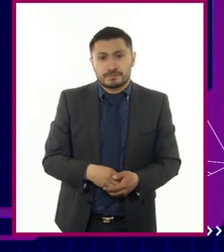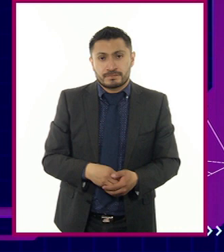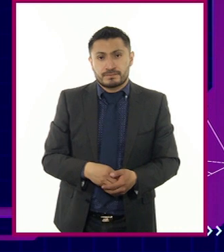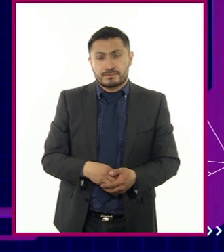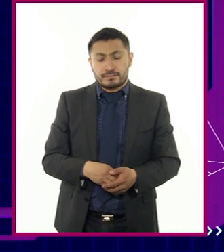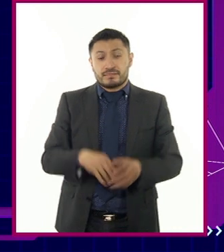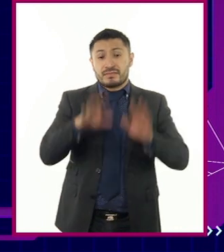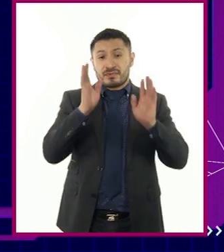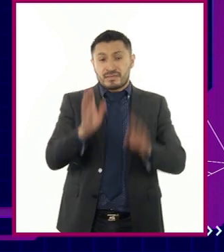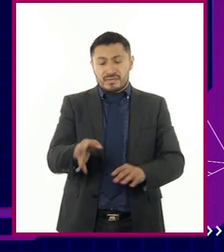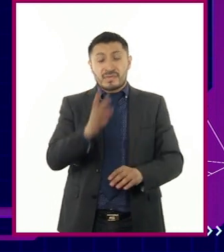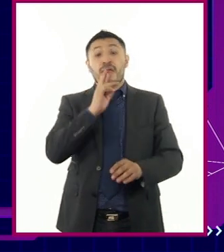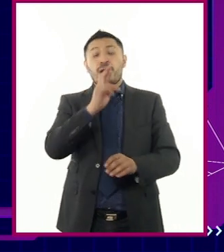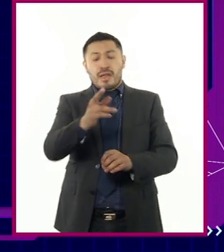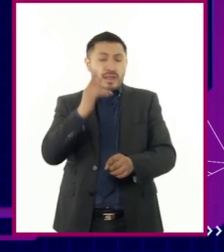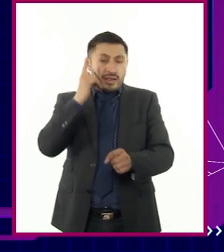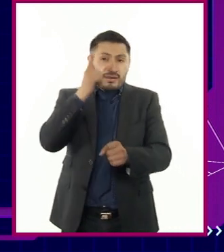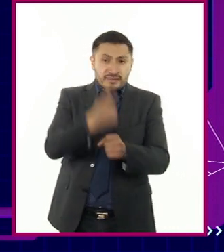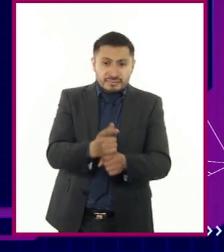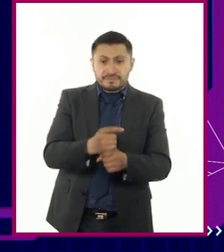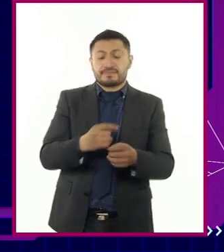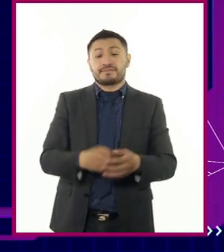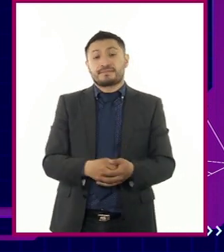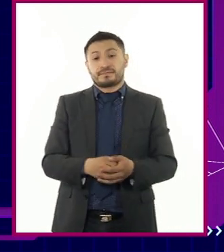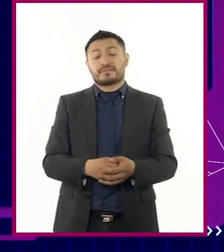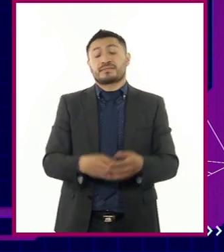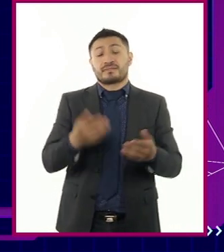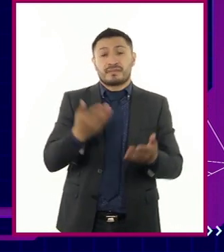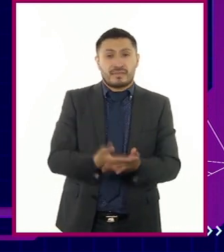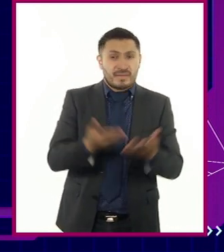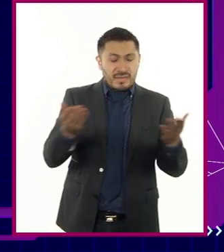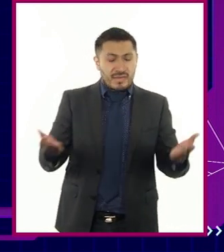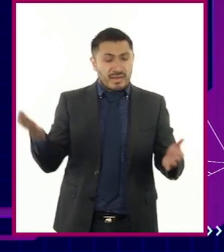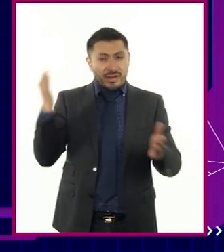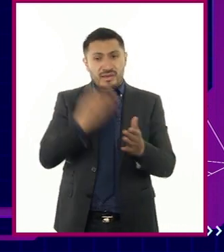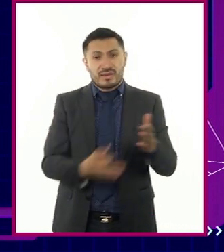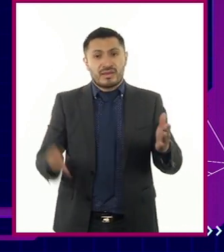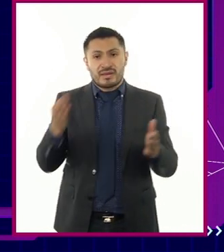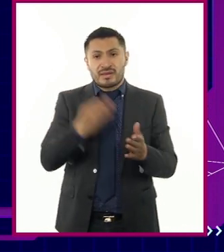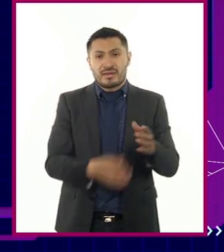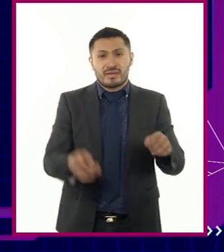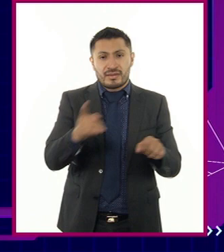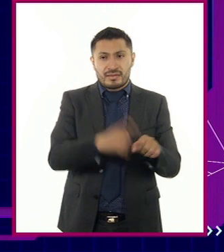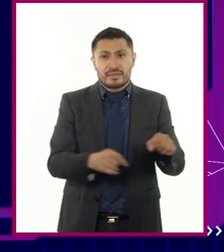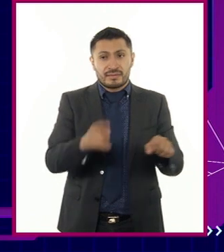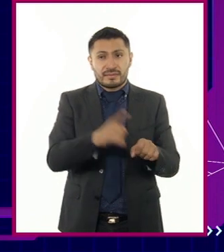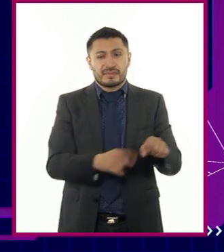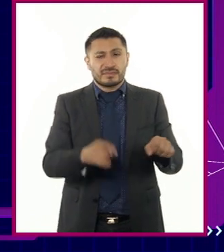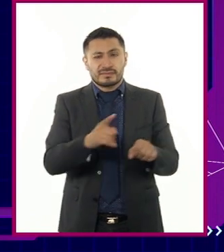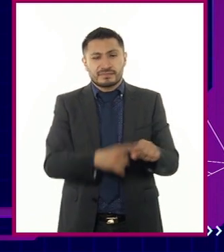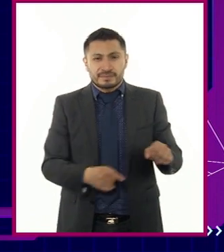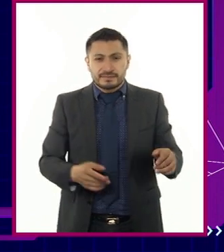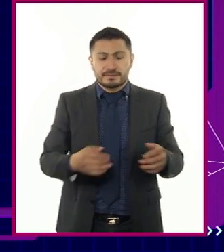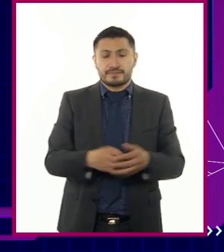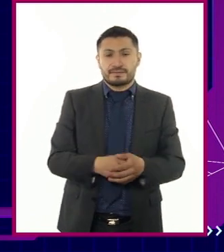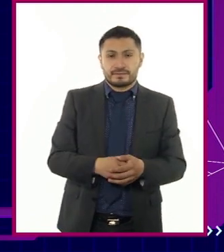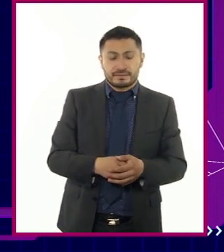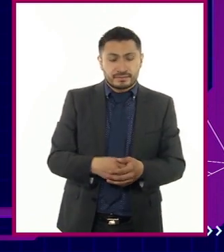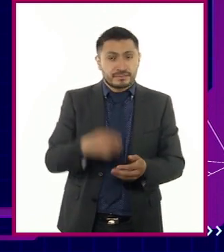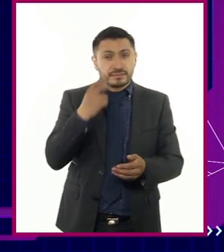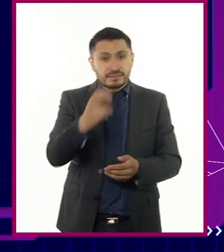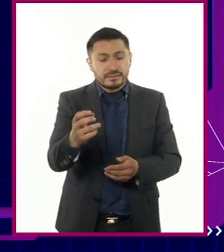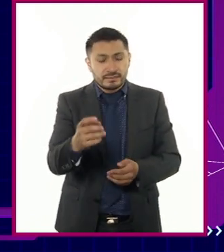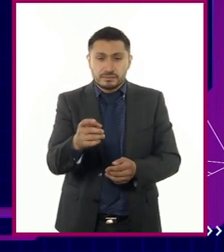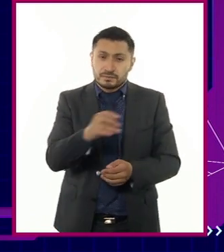resultado numérico de la longitud de onda. Solamente falta por determinar al color que corresponde. Para ello, se